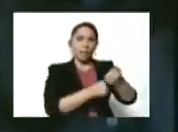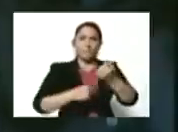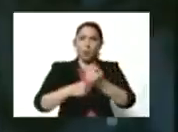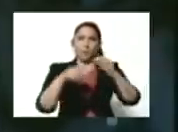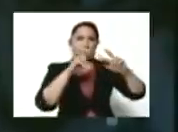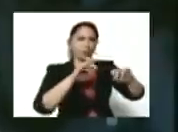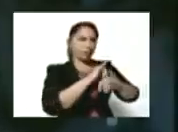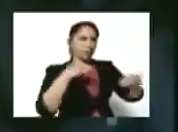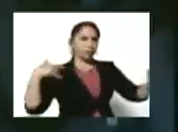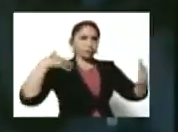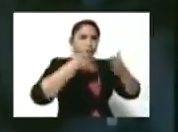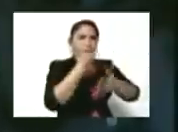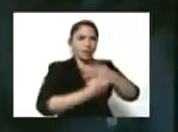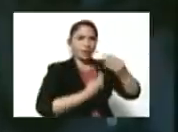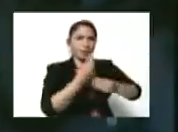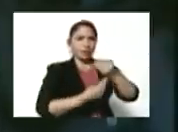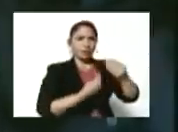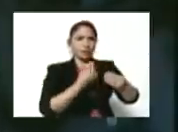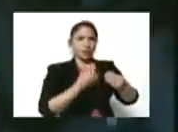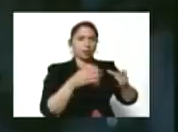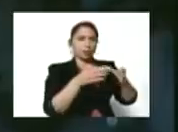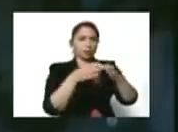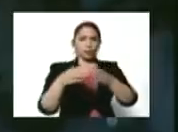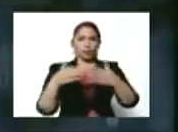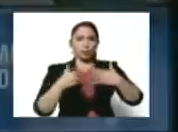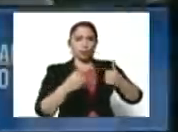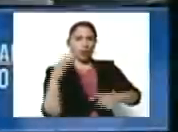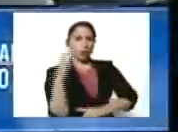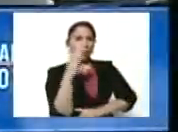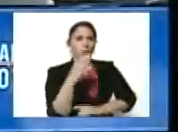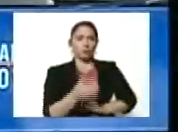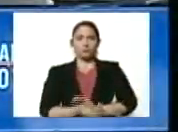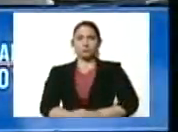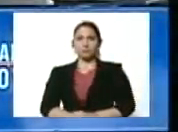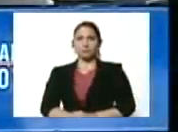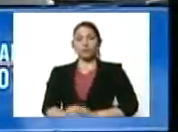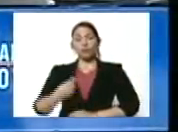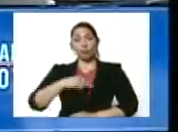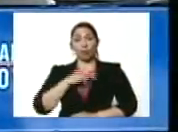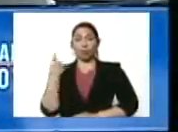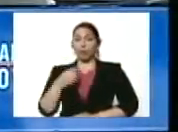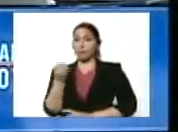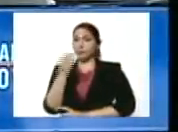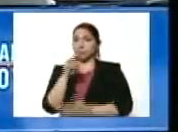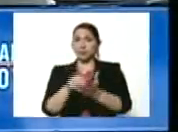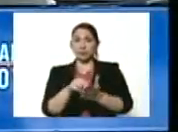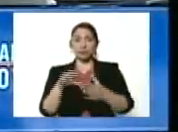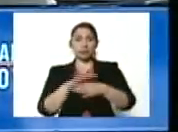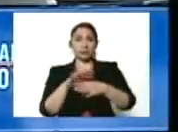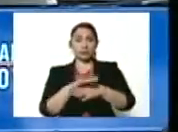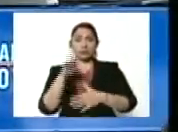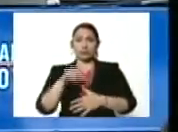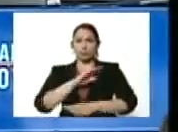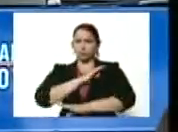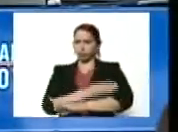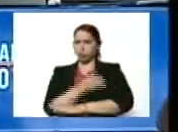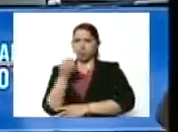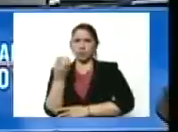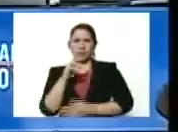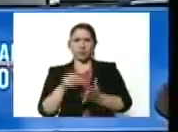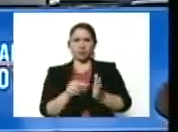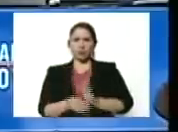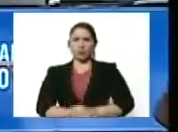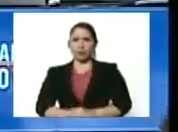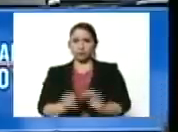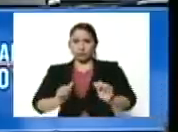que ya vienen haciendo las fuerzas de seguridad del Estado venezolano. Bueno, muy bien. Tenemos Asamblea Nacional, una poderosa Asamblea Nacional